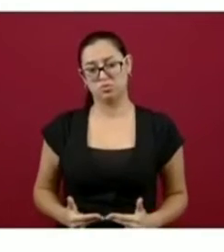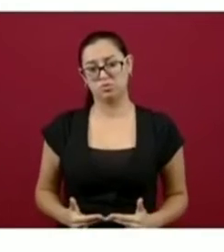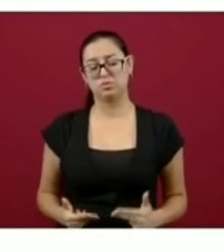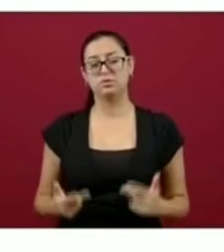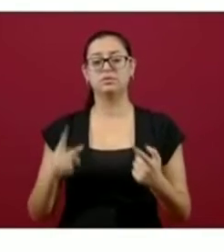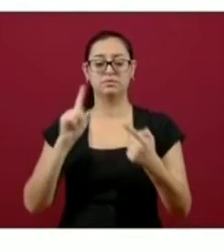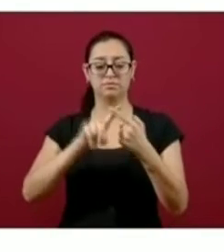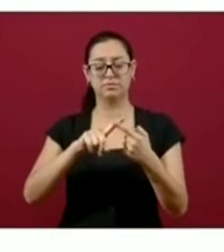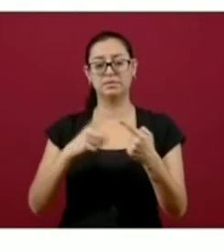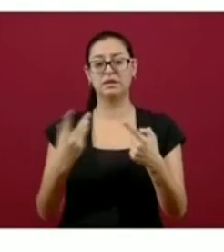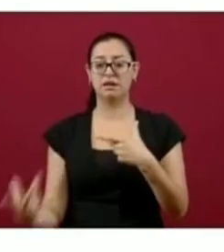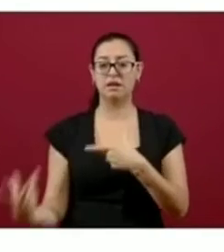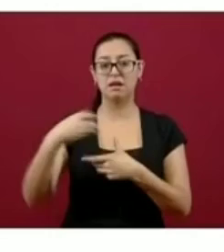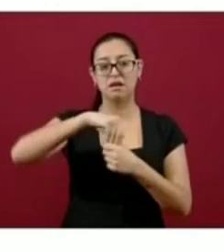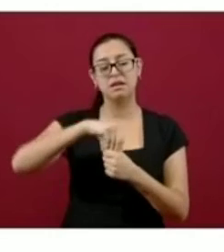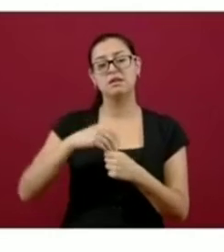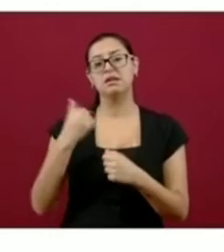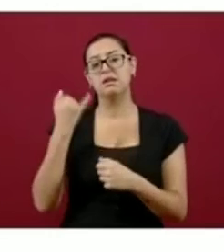de las lenguas indígenas